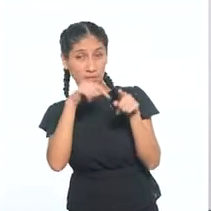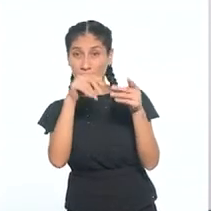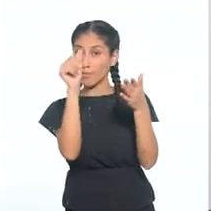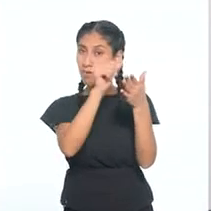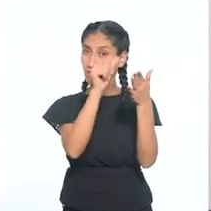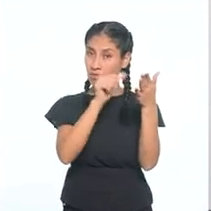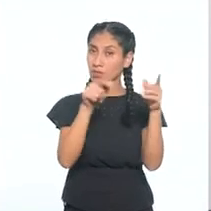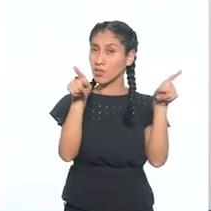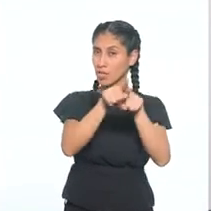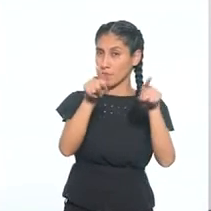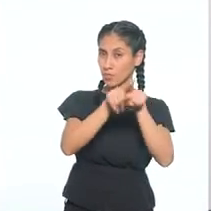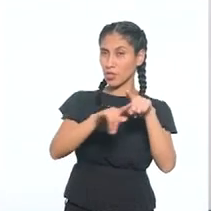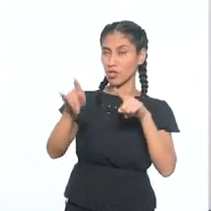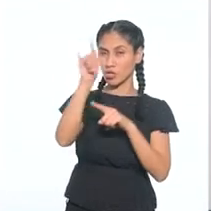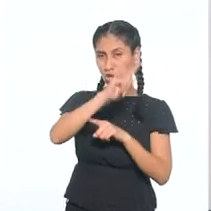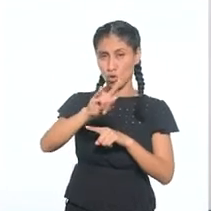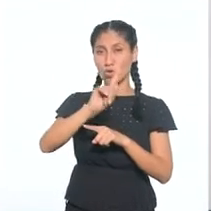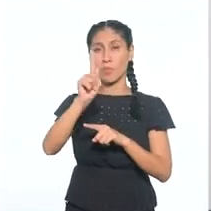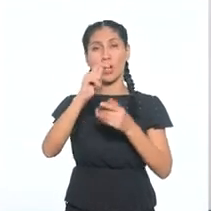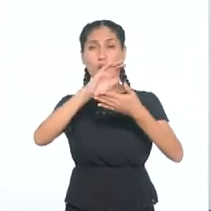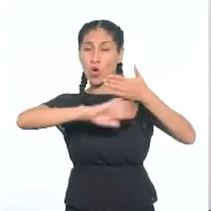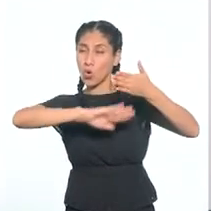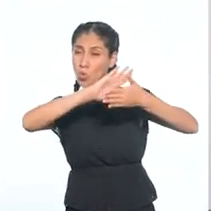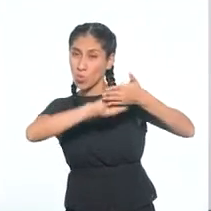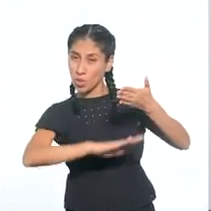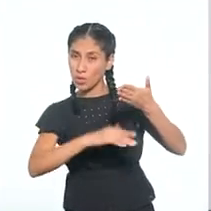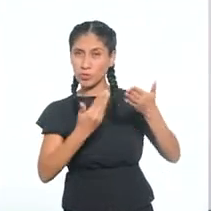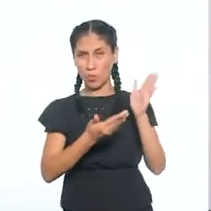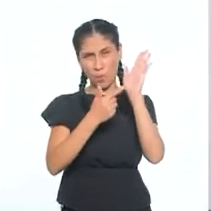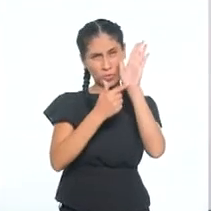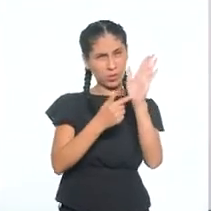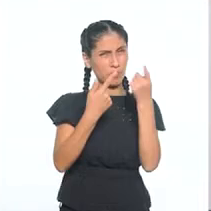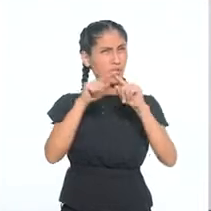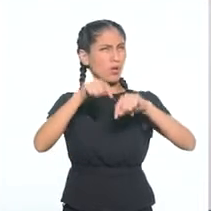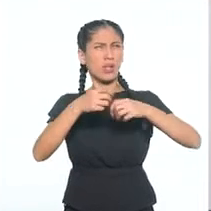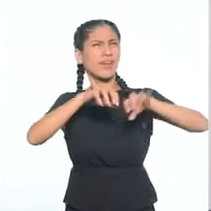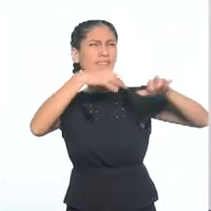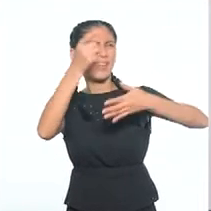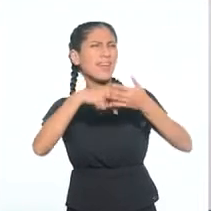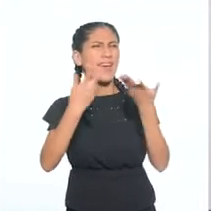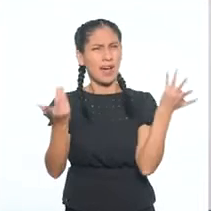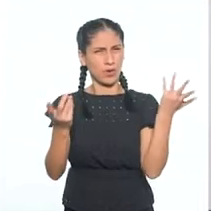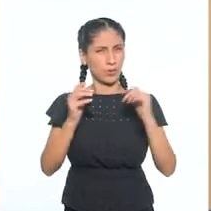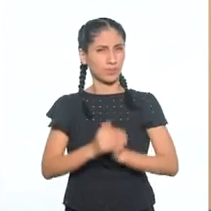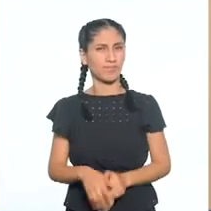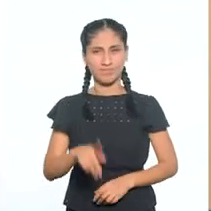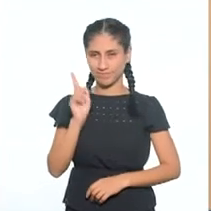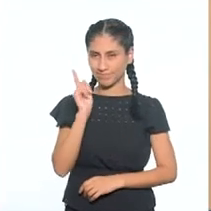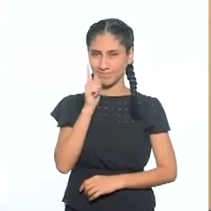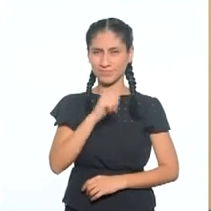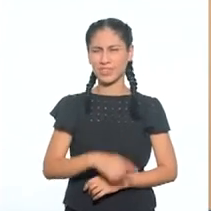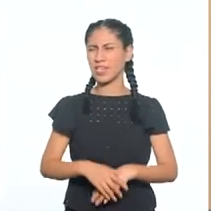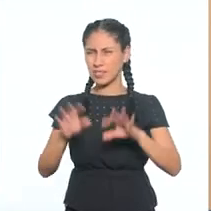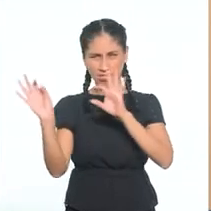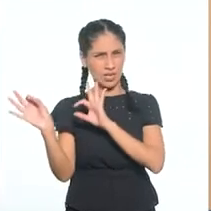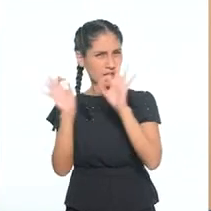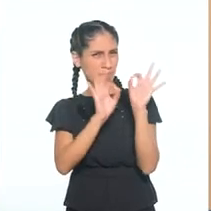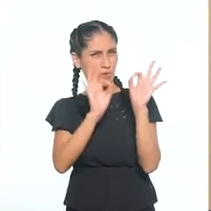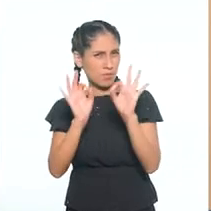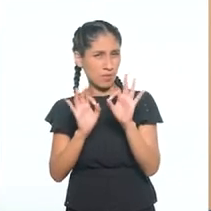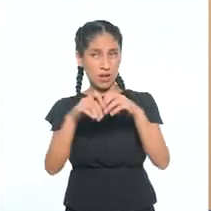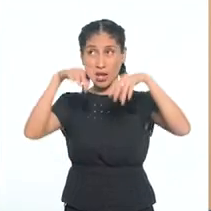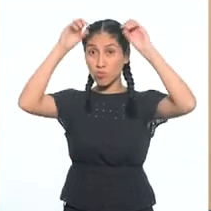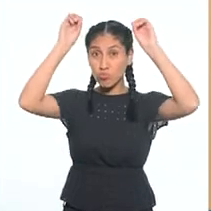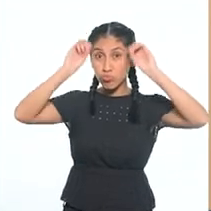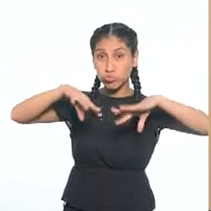técnica también se utiliza para redactar un texto como sería en este caso funciona de la misma manera